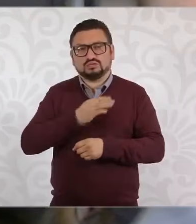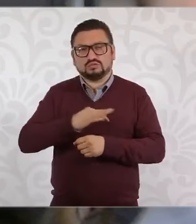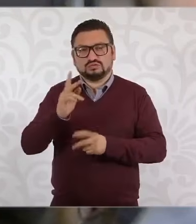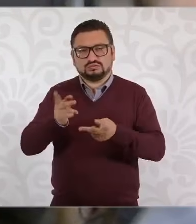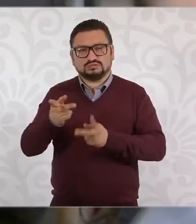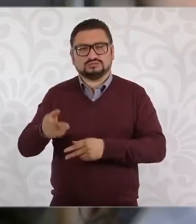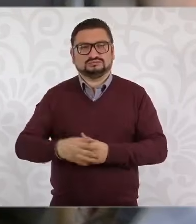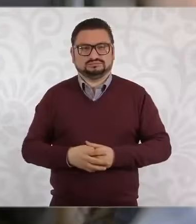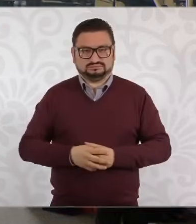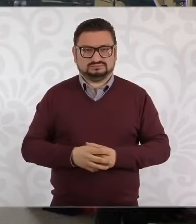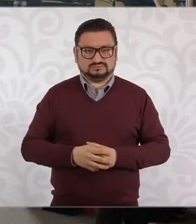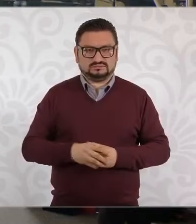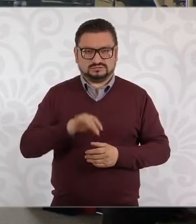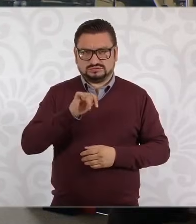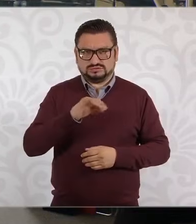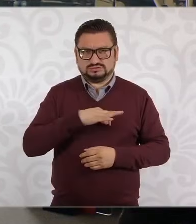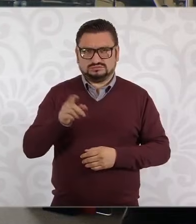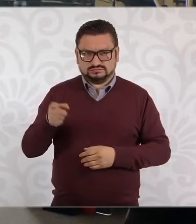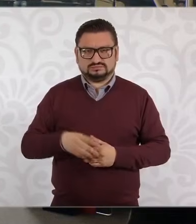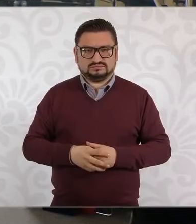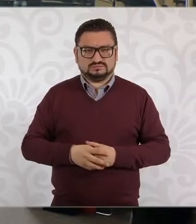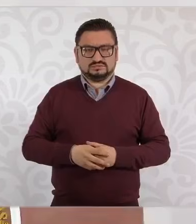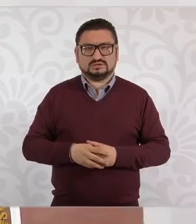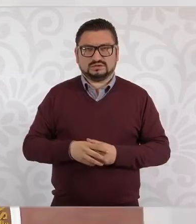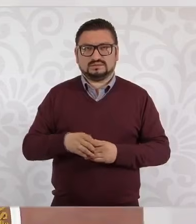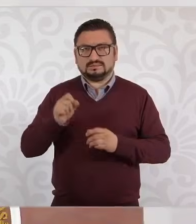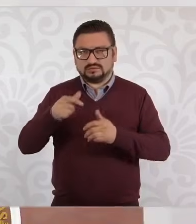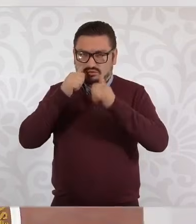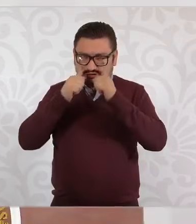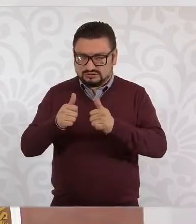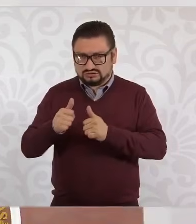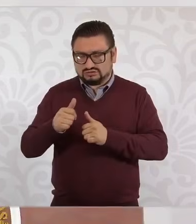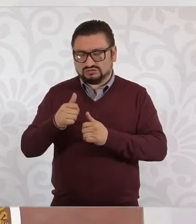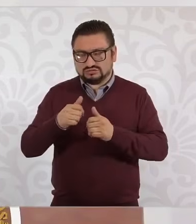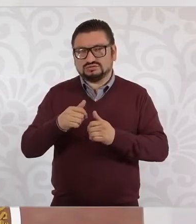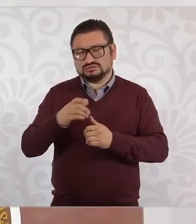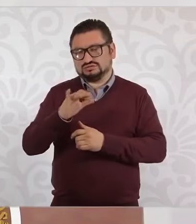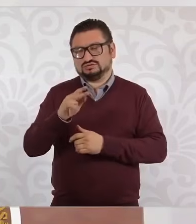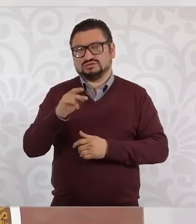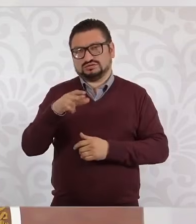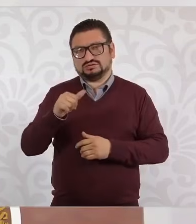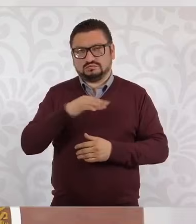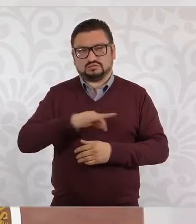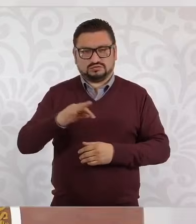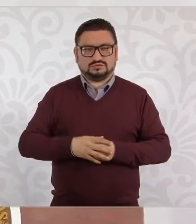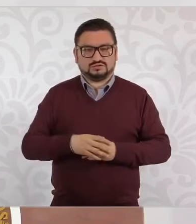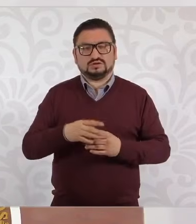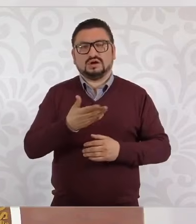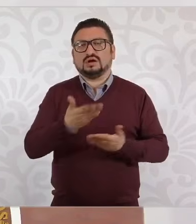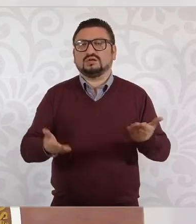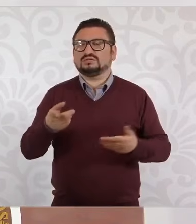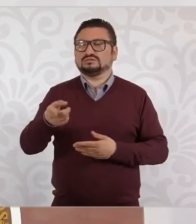hablar con ellos. Sí, aquí a través de Gestión Ciudadana lo resolvemos, de Atención Gracias. Ciudadana. Bueno, vamos de este